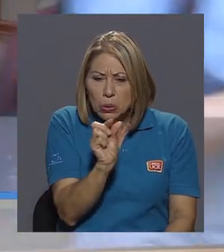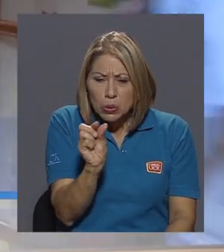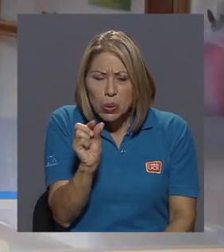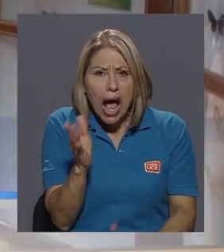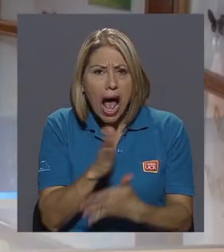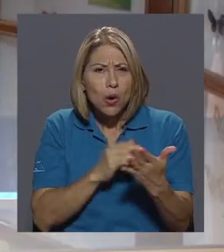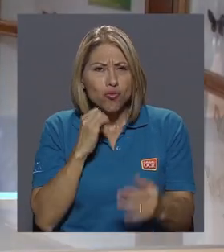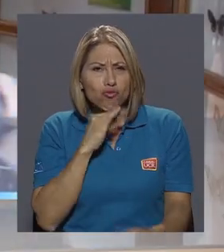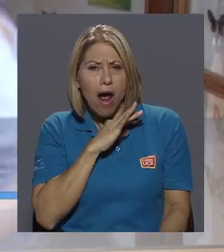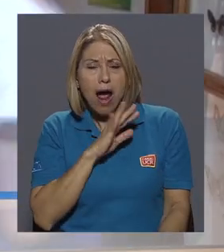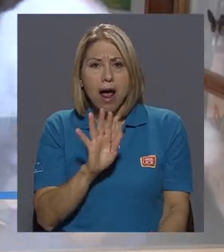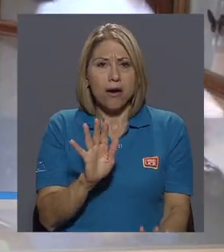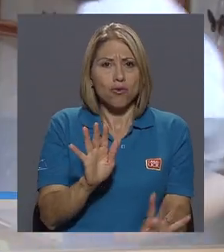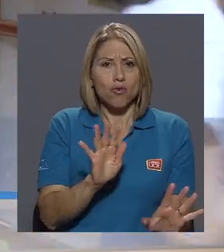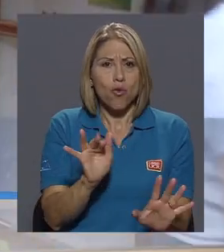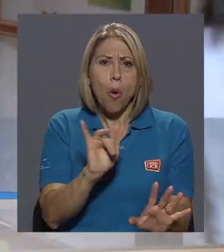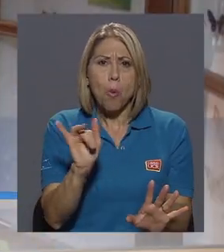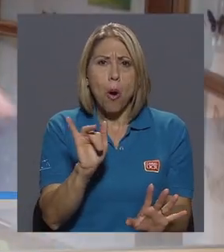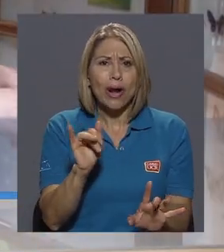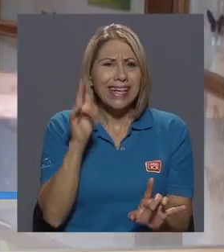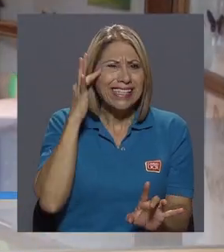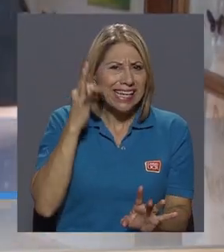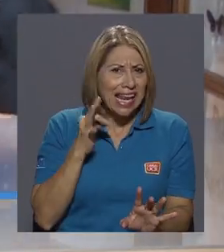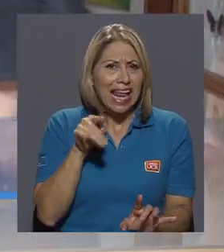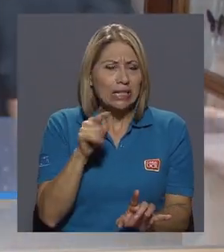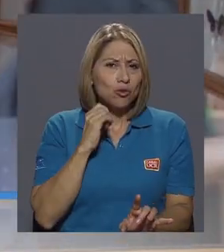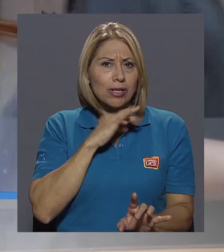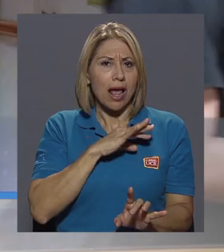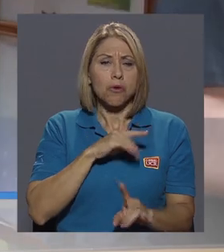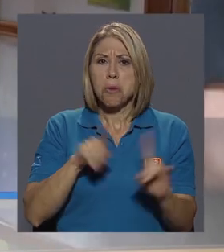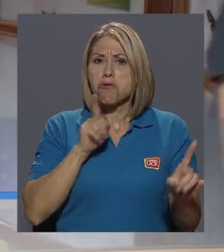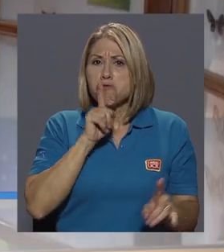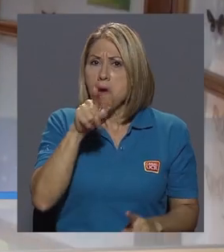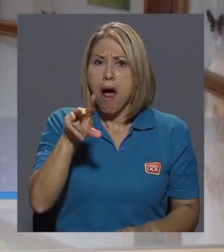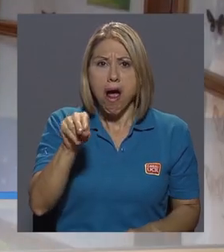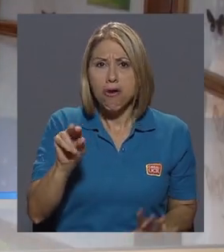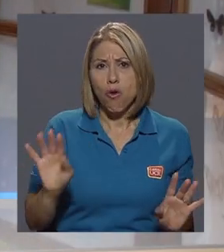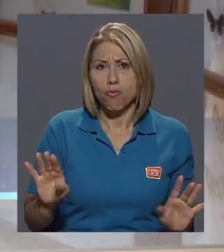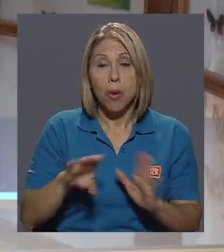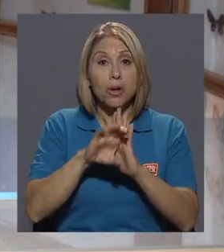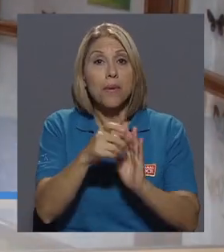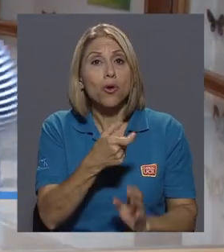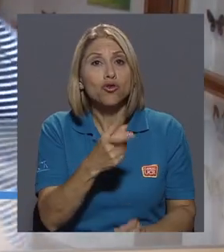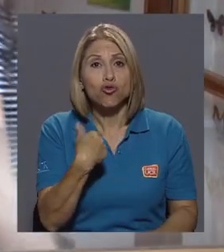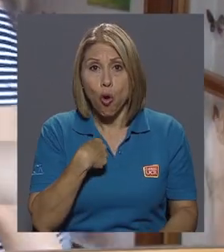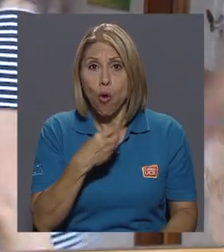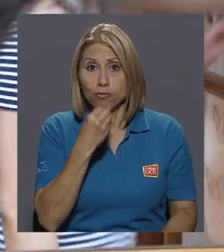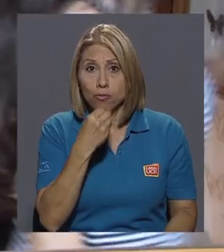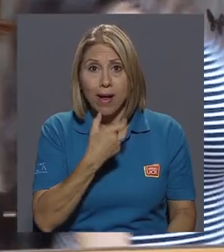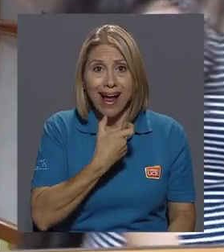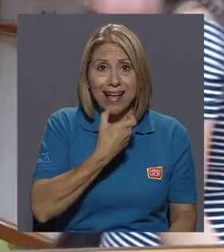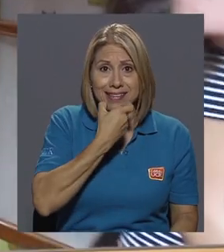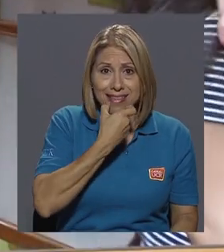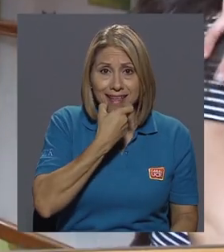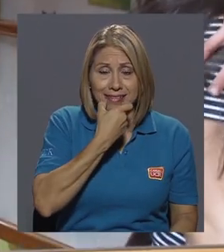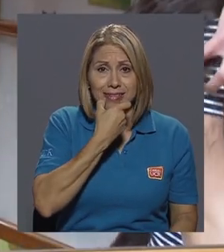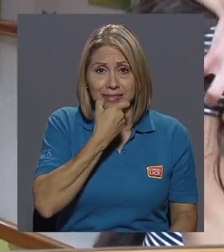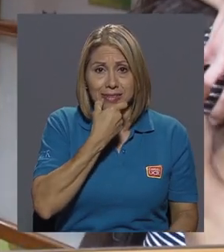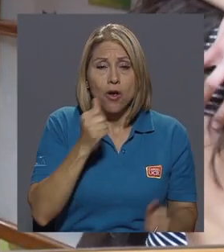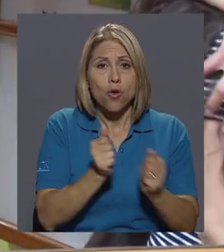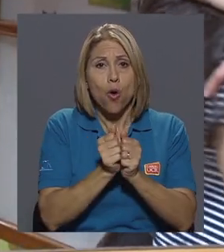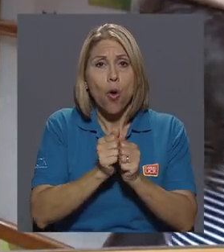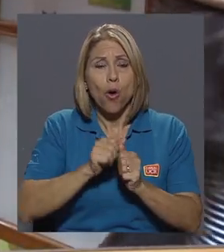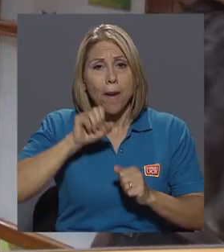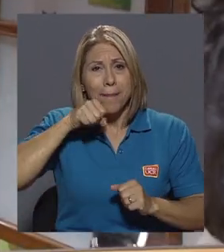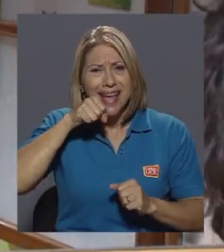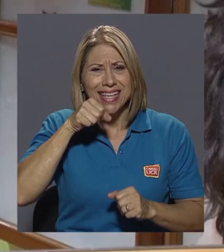rara, ¿verdad? Como que es un tabú ahí extraño, pero realmente no. Por unas galletas a base de